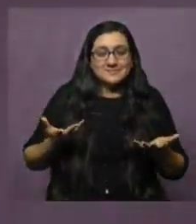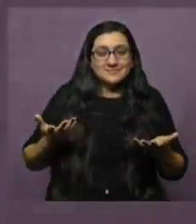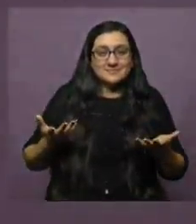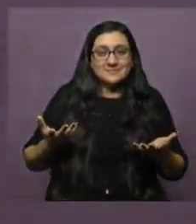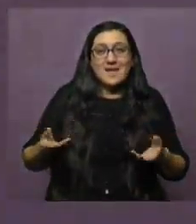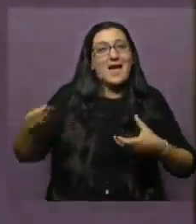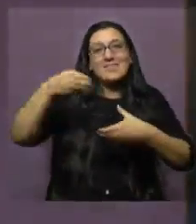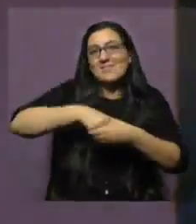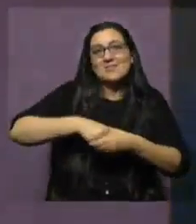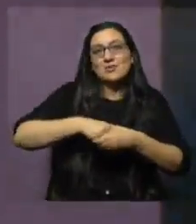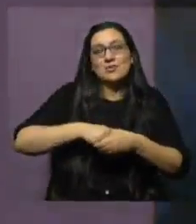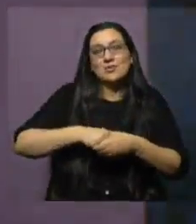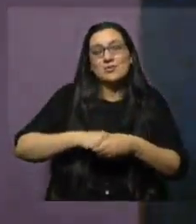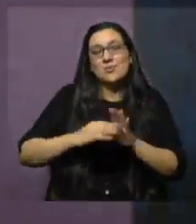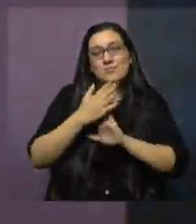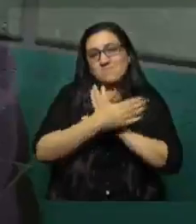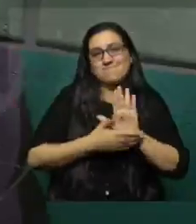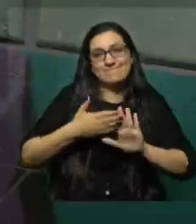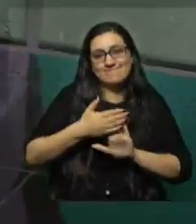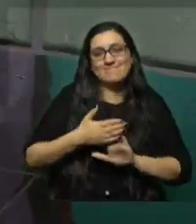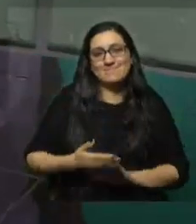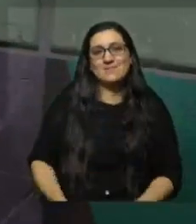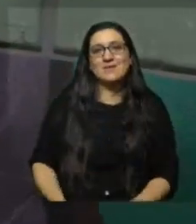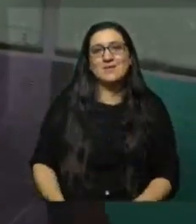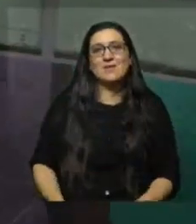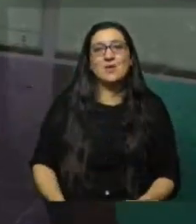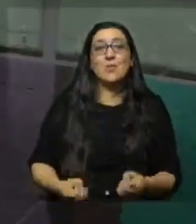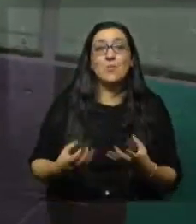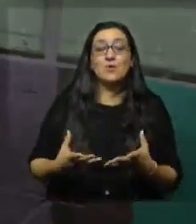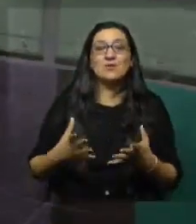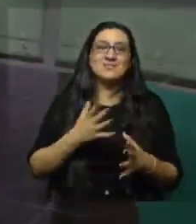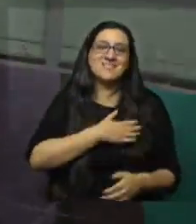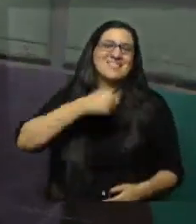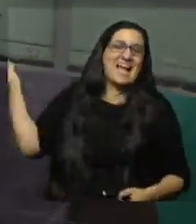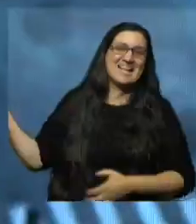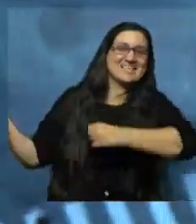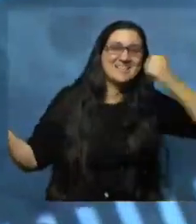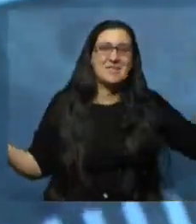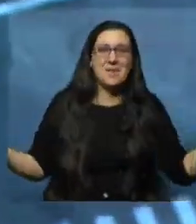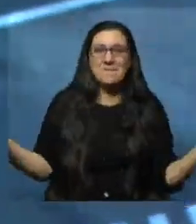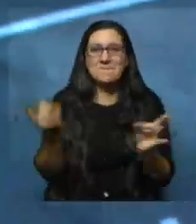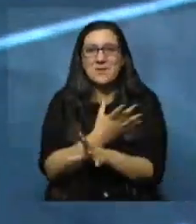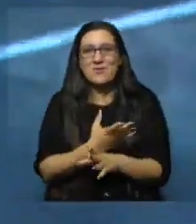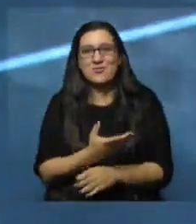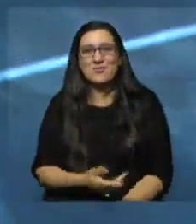parte de una nación también. Voló la ropa de calentamiento, ya estamos pronto con la camiseta para salir a la